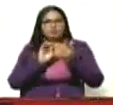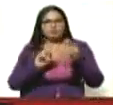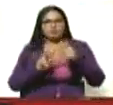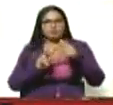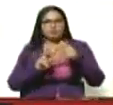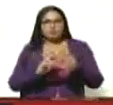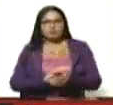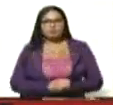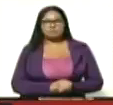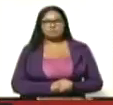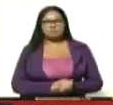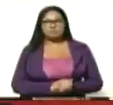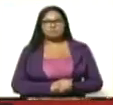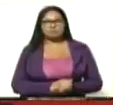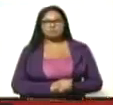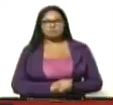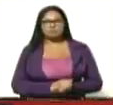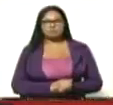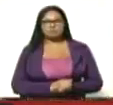Adelante.